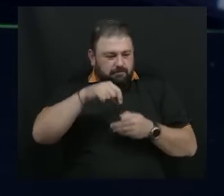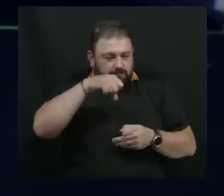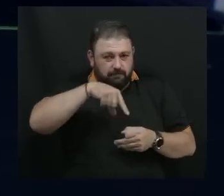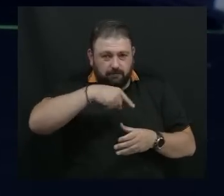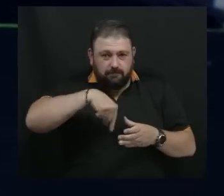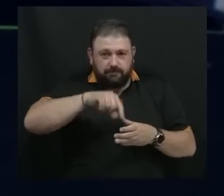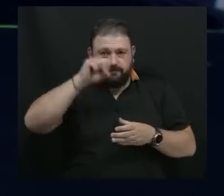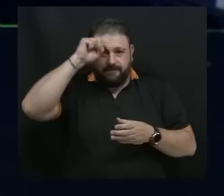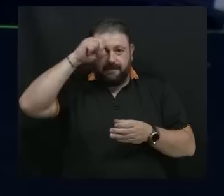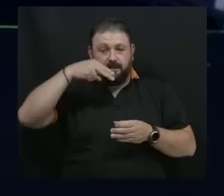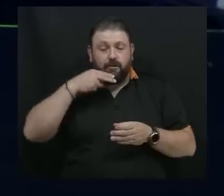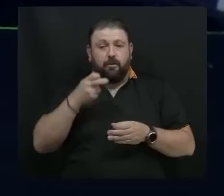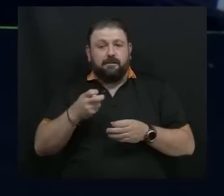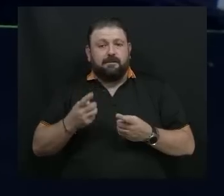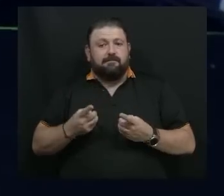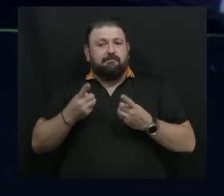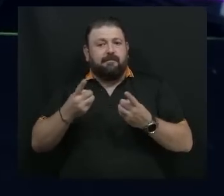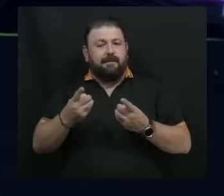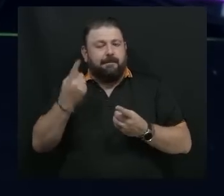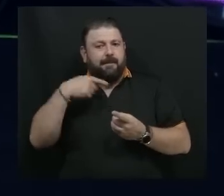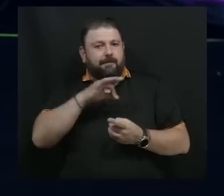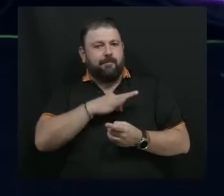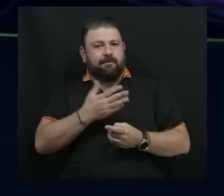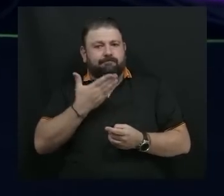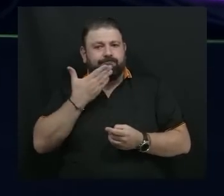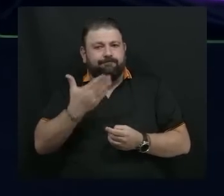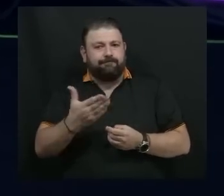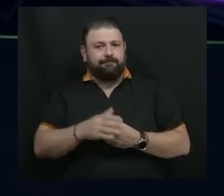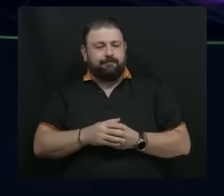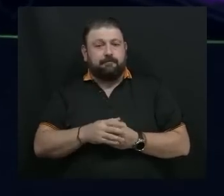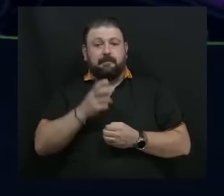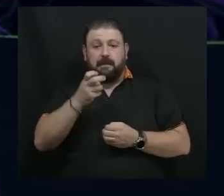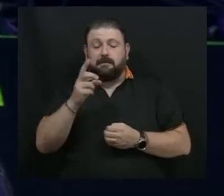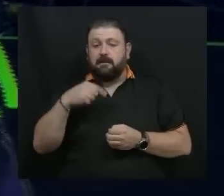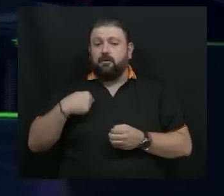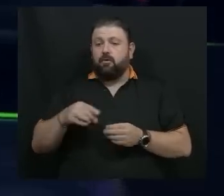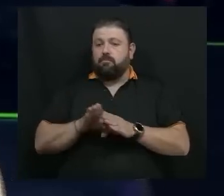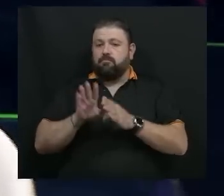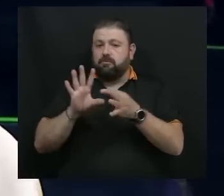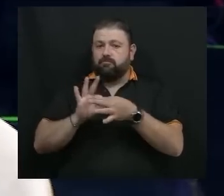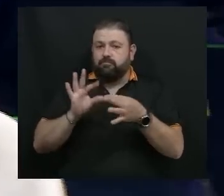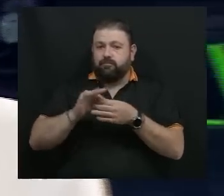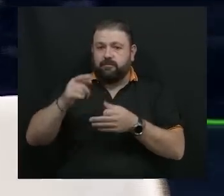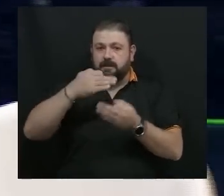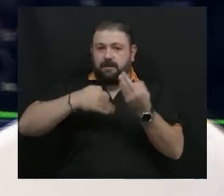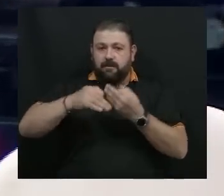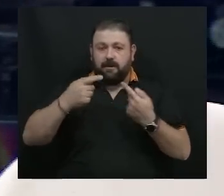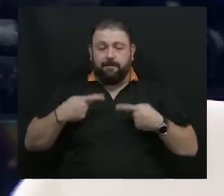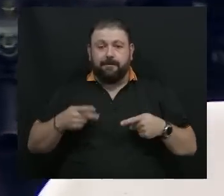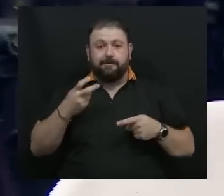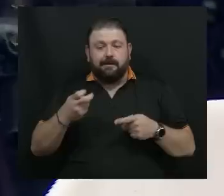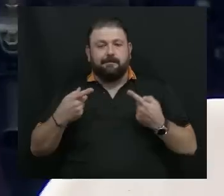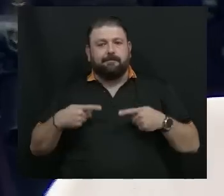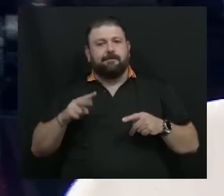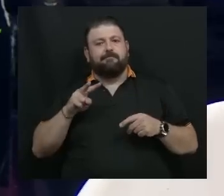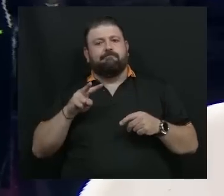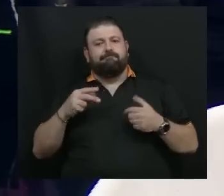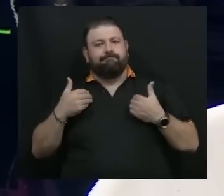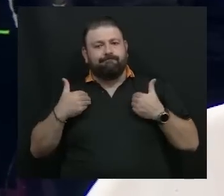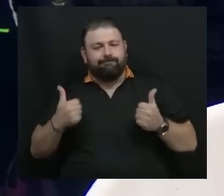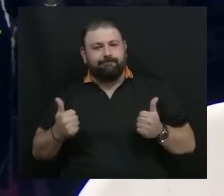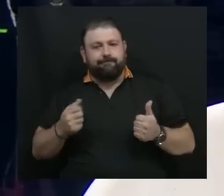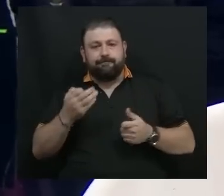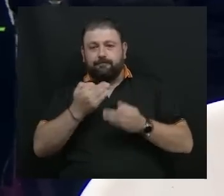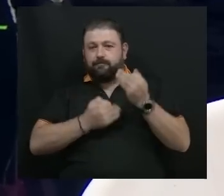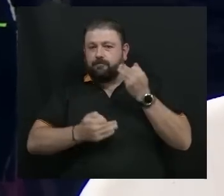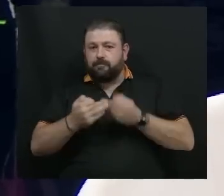que esta es mi forma de generar ingresos con Seitu. Y bueno, en esos momentos tenemos la línea System.